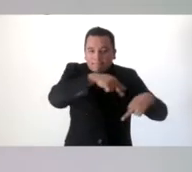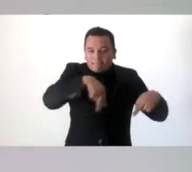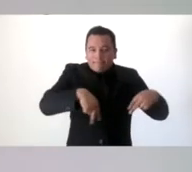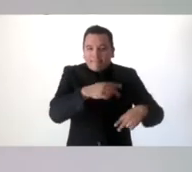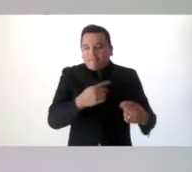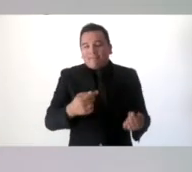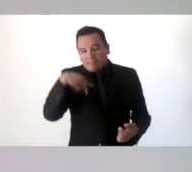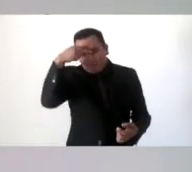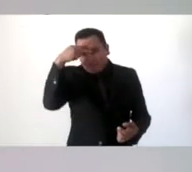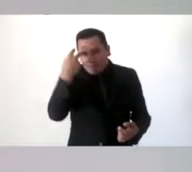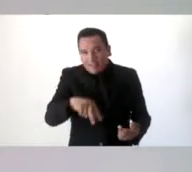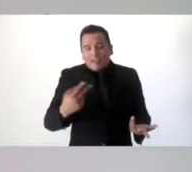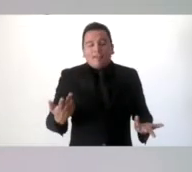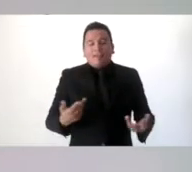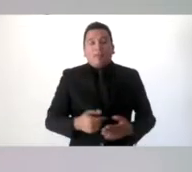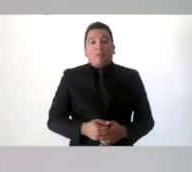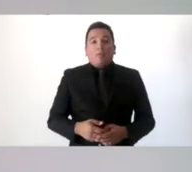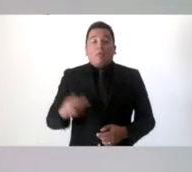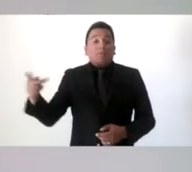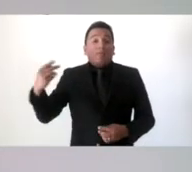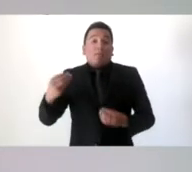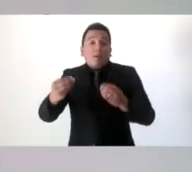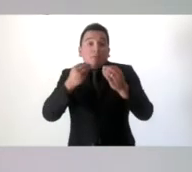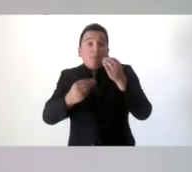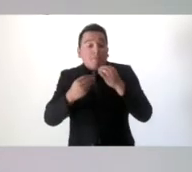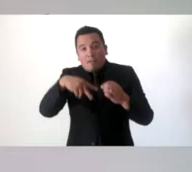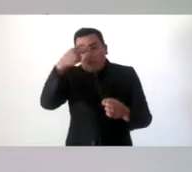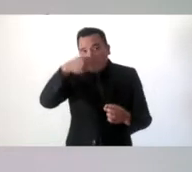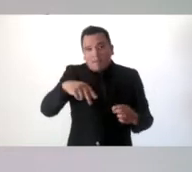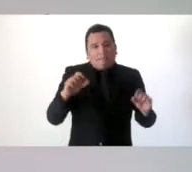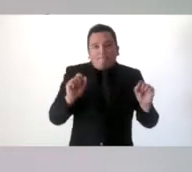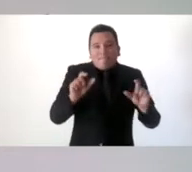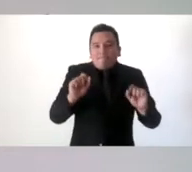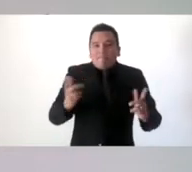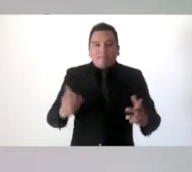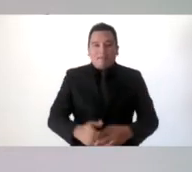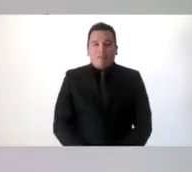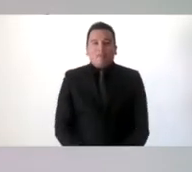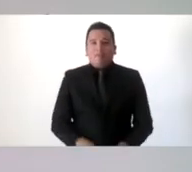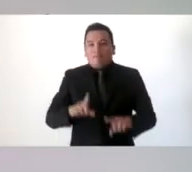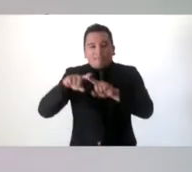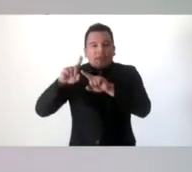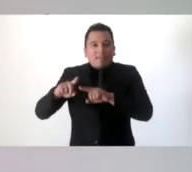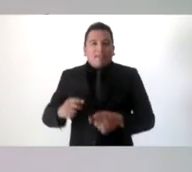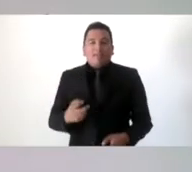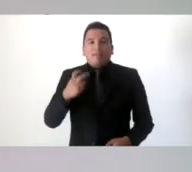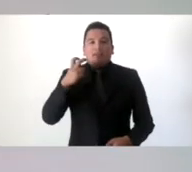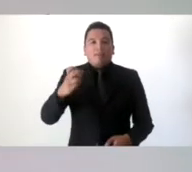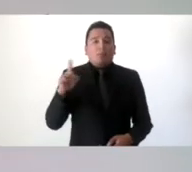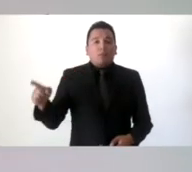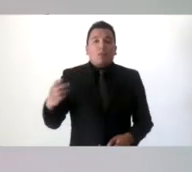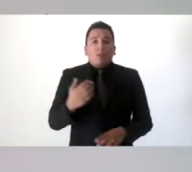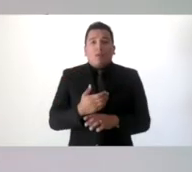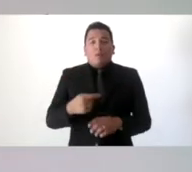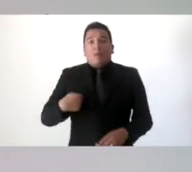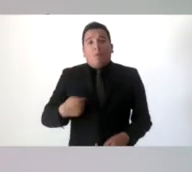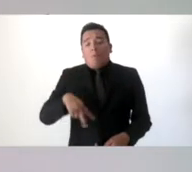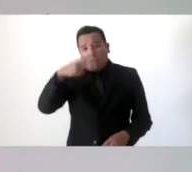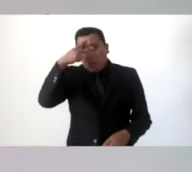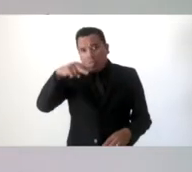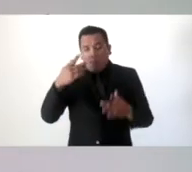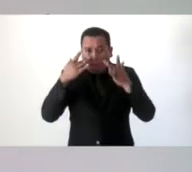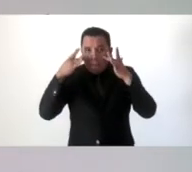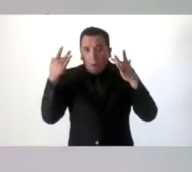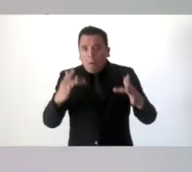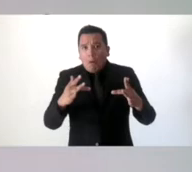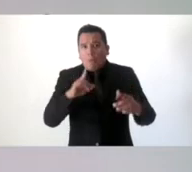selección mexicana, etcétera. O sea, están muy bien, comen prácticamente igual que nosotros la comida mexicana allá, etcétera. Entonces, no han dejado de ser